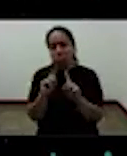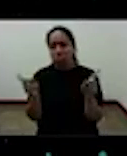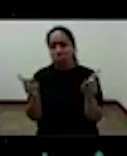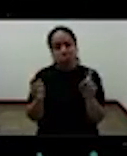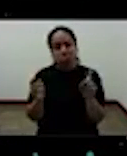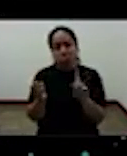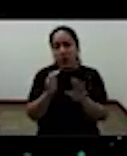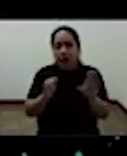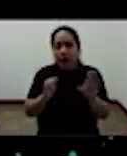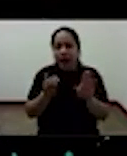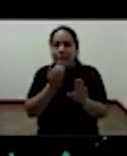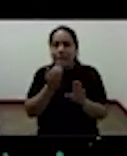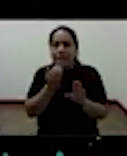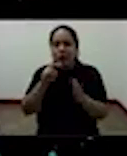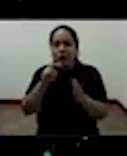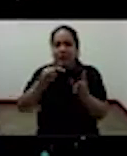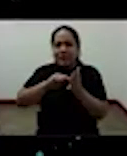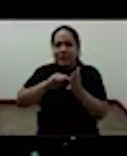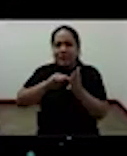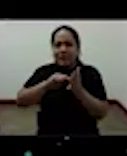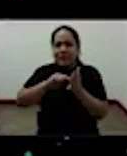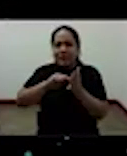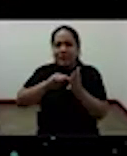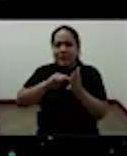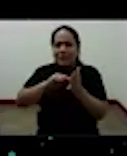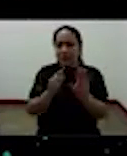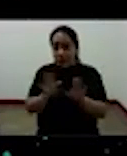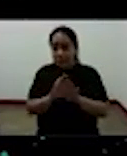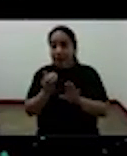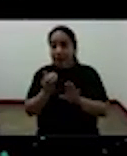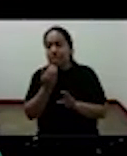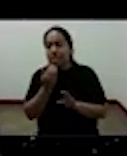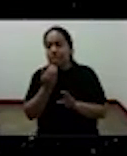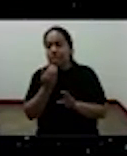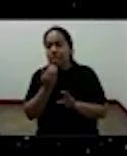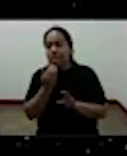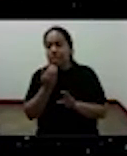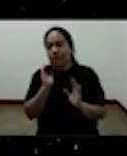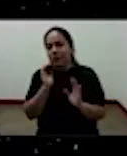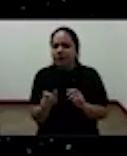decir, el solo hecho de, por ejemplo, de pensar en una escucha inclusiva,